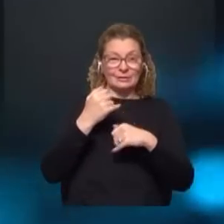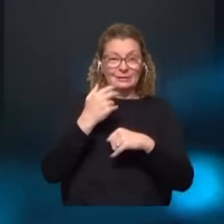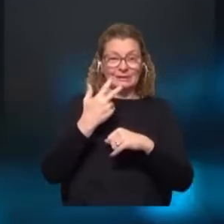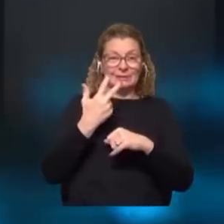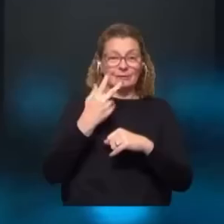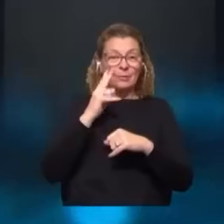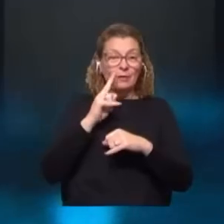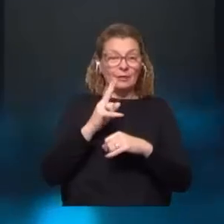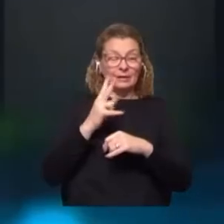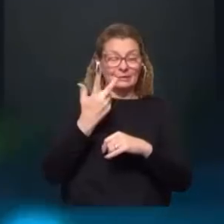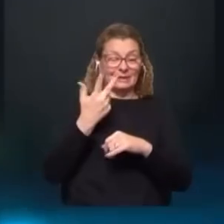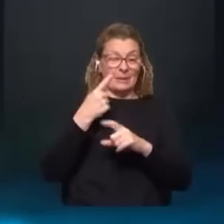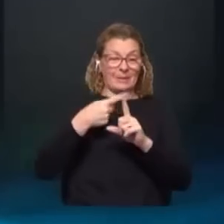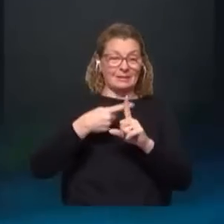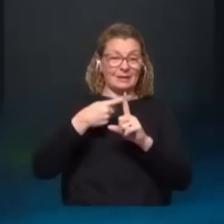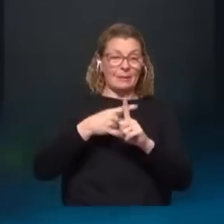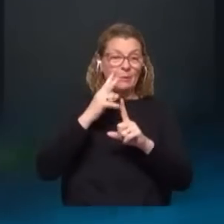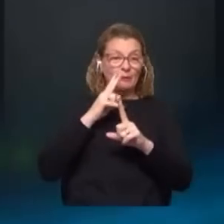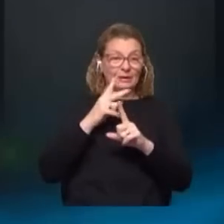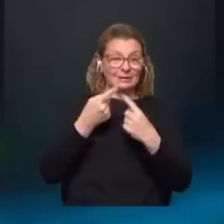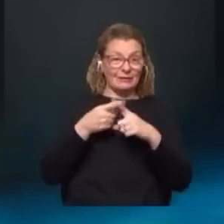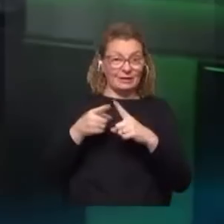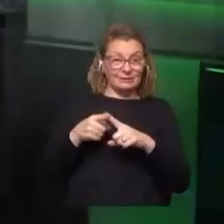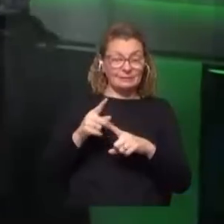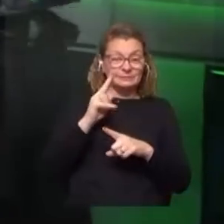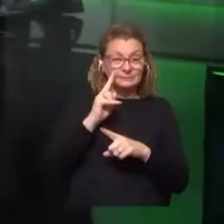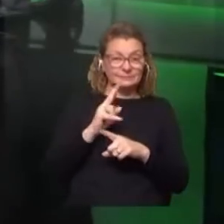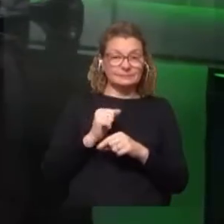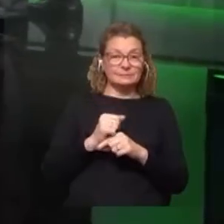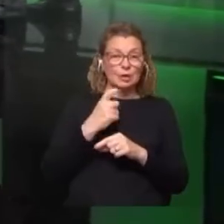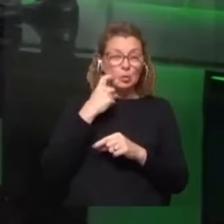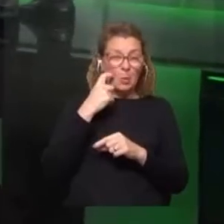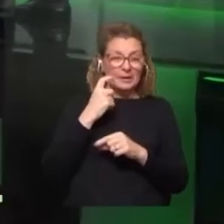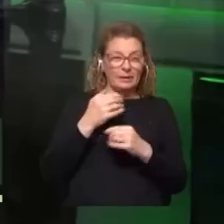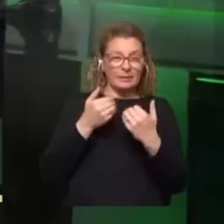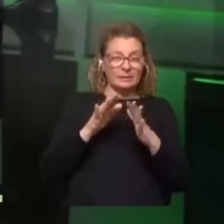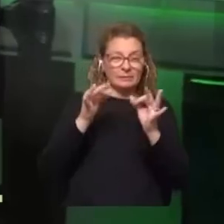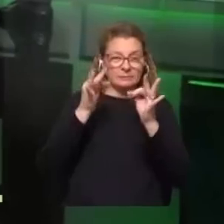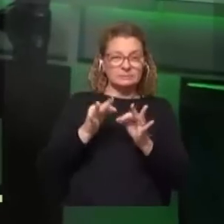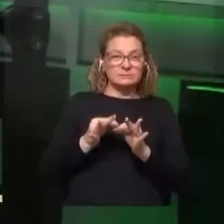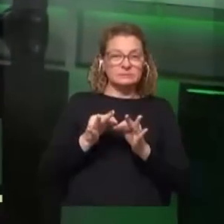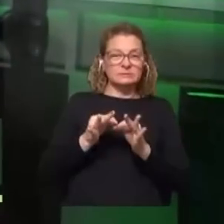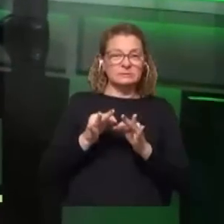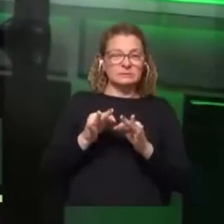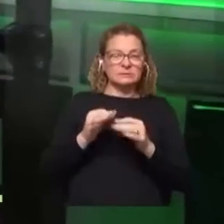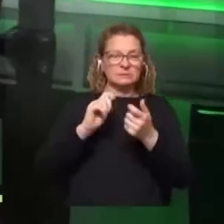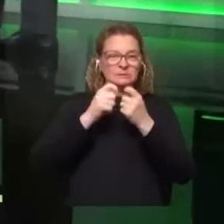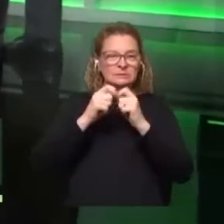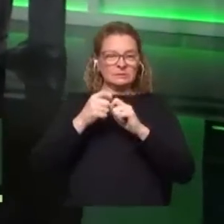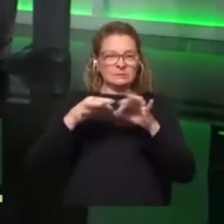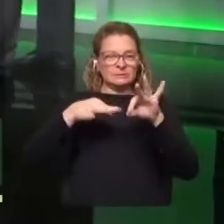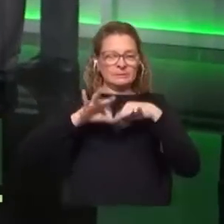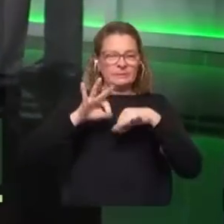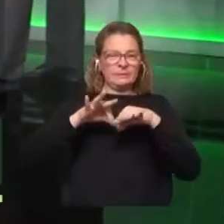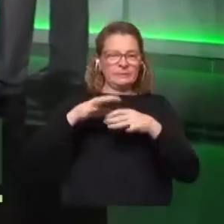vamos a hablar un poco de jugo eso supone que vamos a recorrer varias instancias y que vamos a ver varios números y empezamos justamente por la variación de las ventas